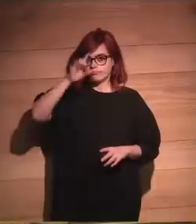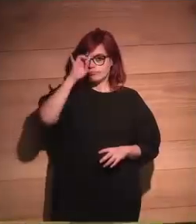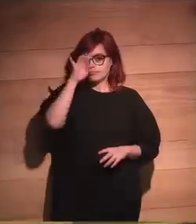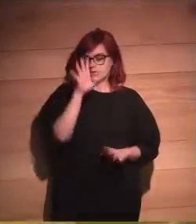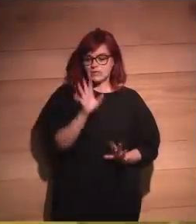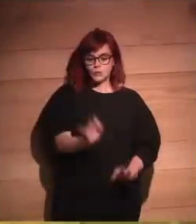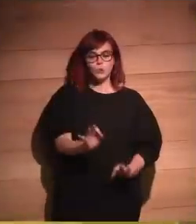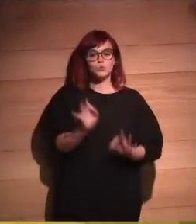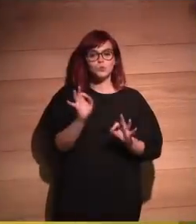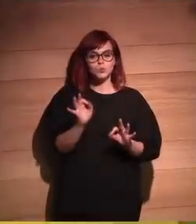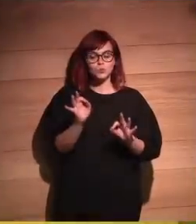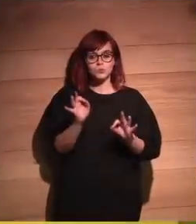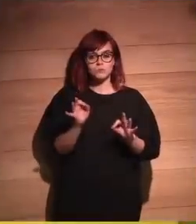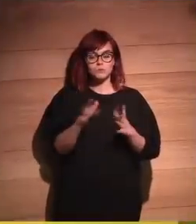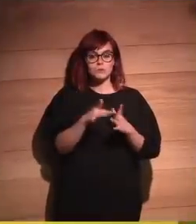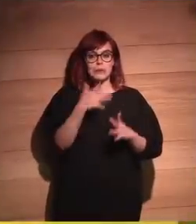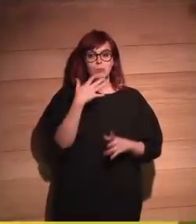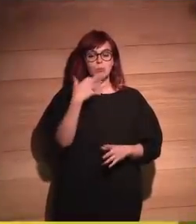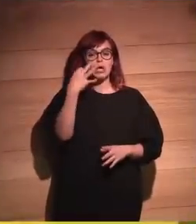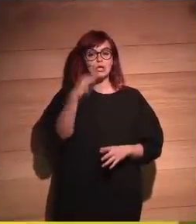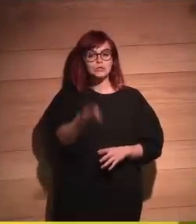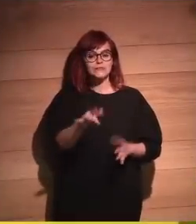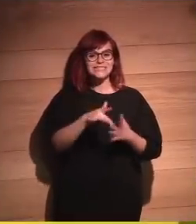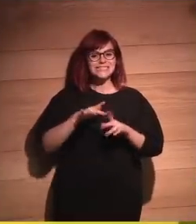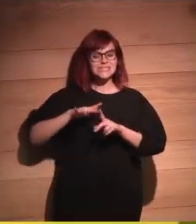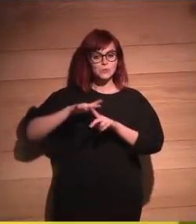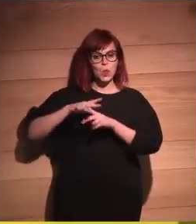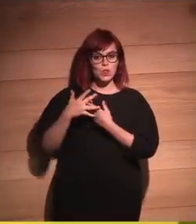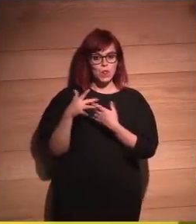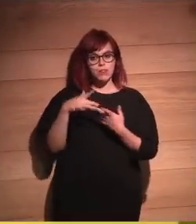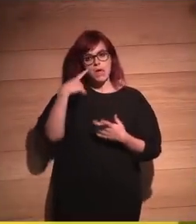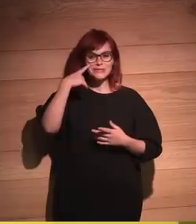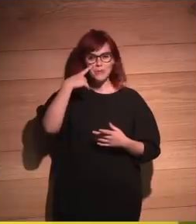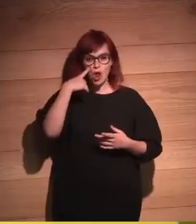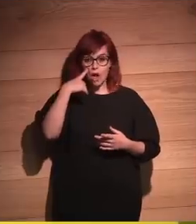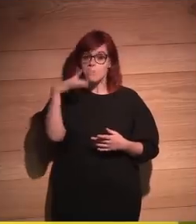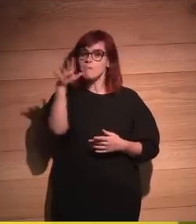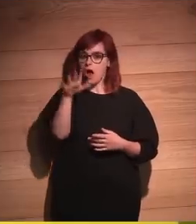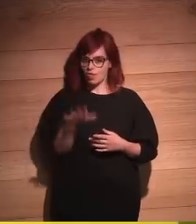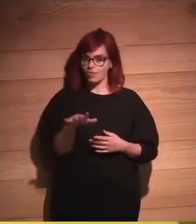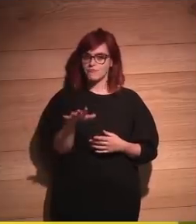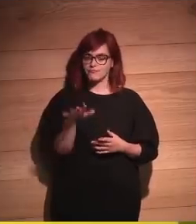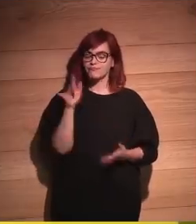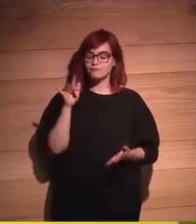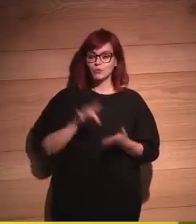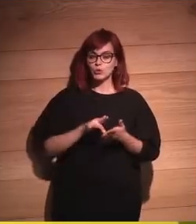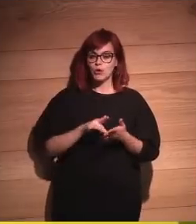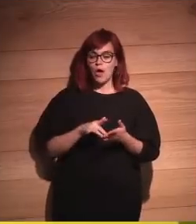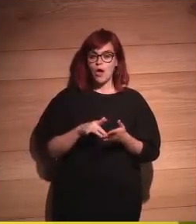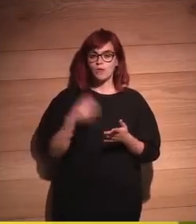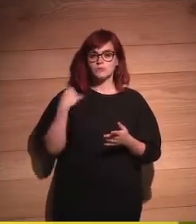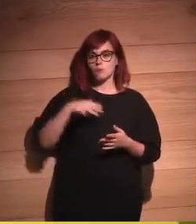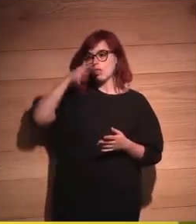cómo ante, bueno, pues un posible caso de espionaje, como parece ser que se